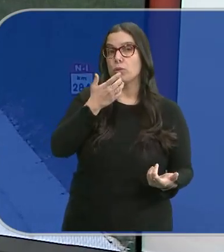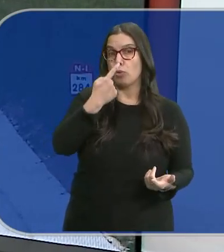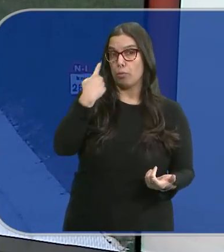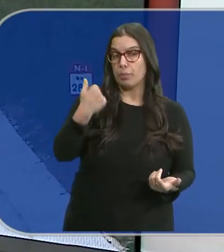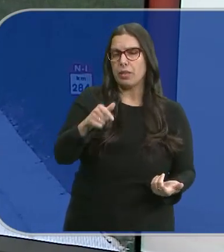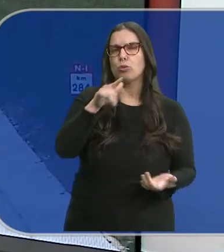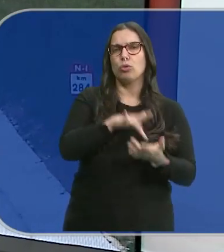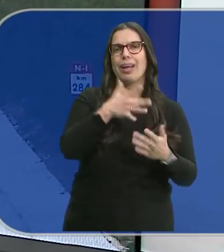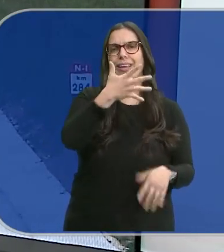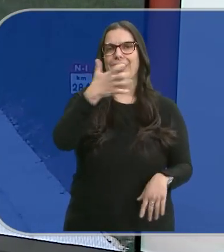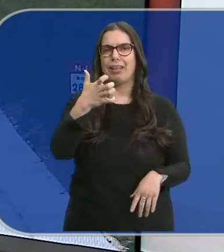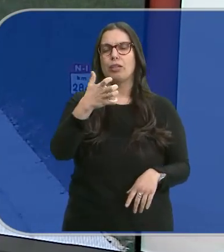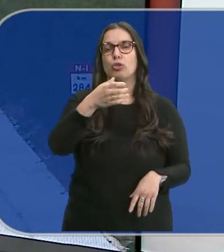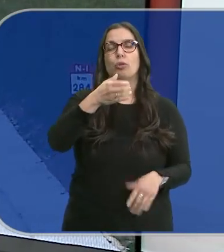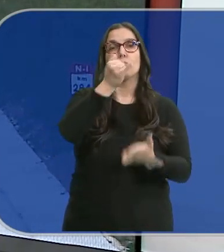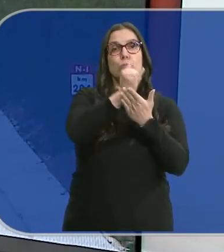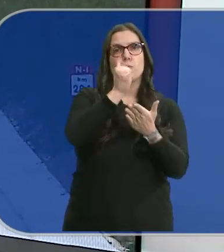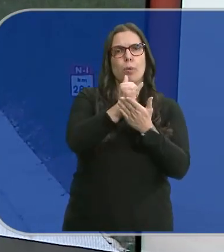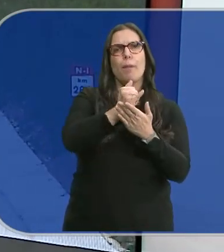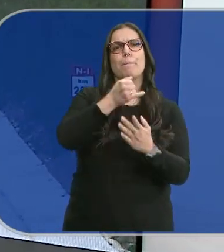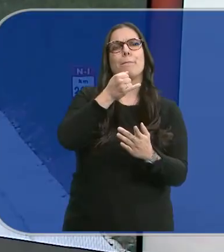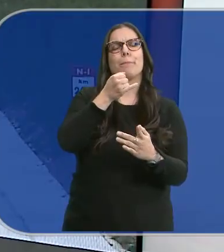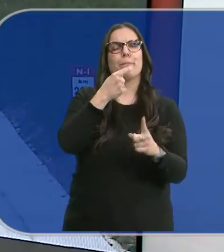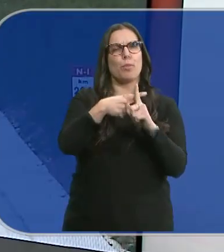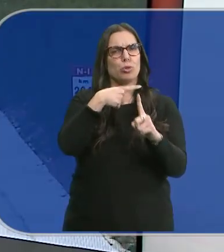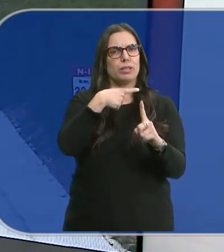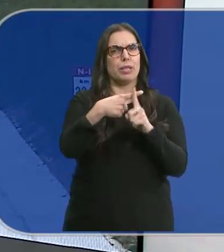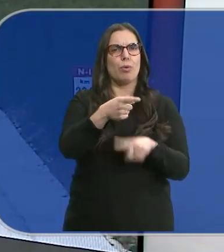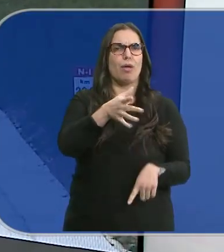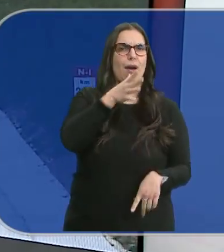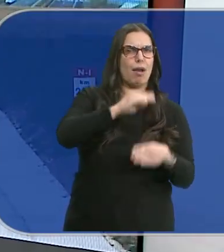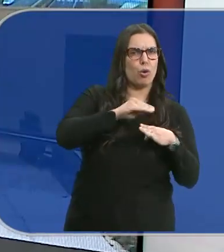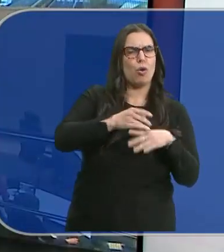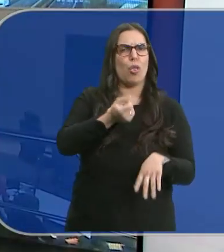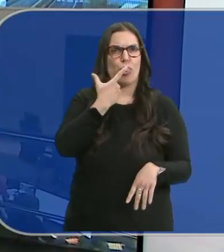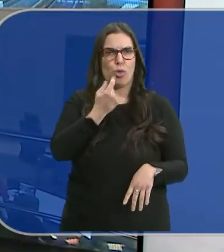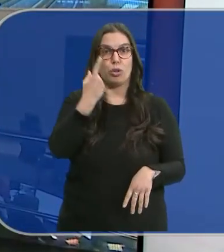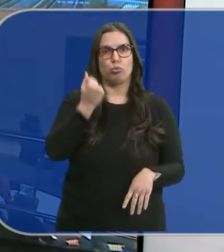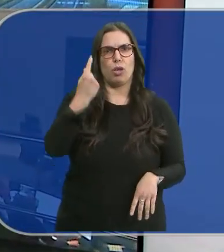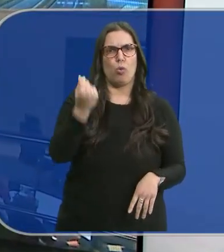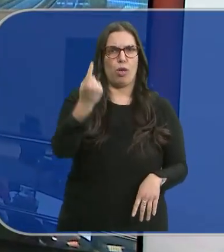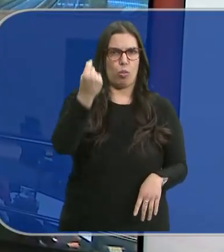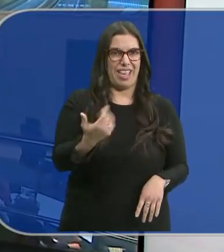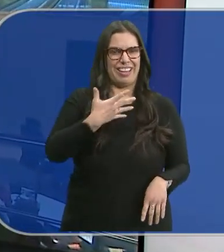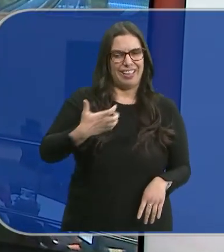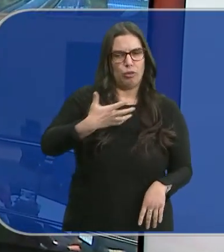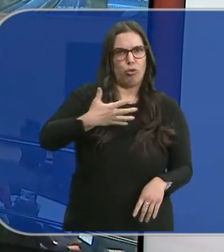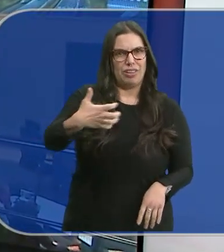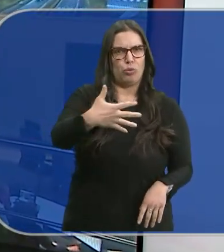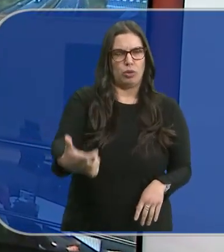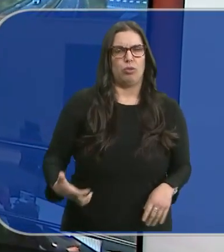pasado hubo 500 positivos al día en consumo de alcohol y drogas. Diego Cano.